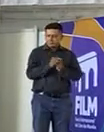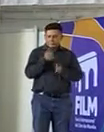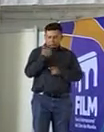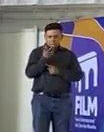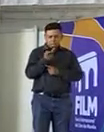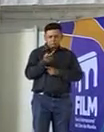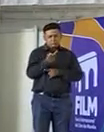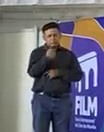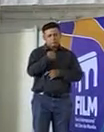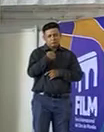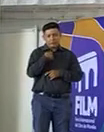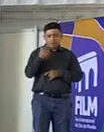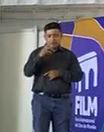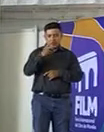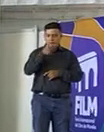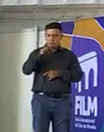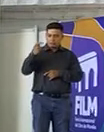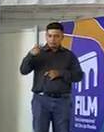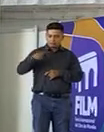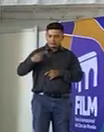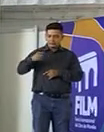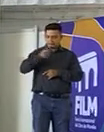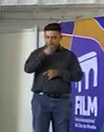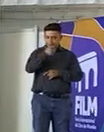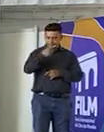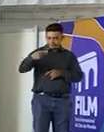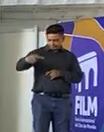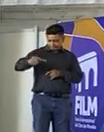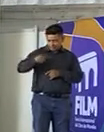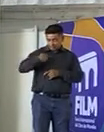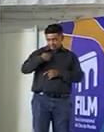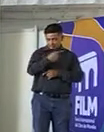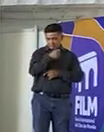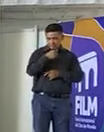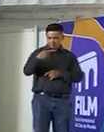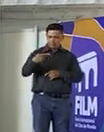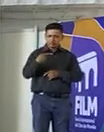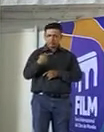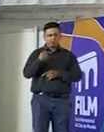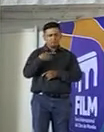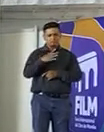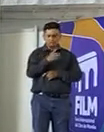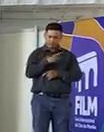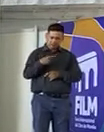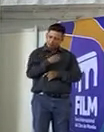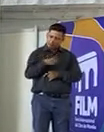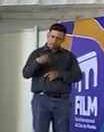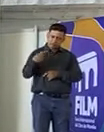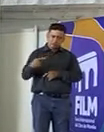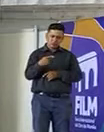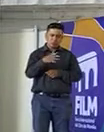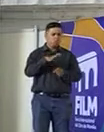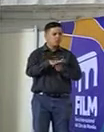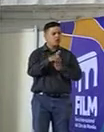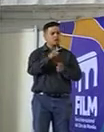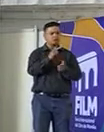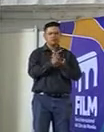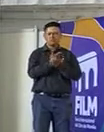el día de ayer me hacía un compañero de prensa y me decía, pregunta obligada, ¿cuál es su libro